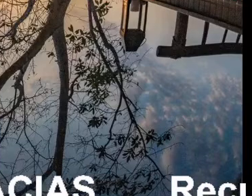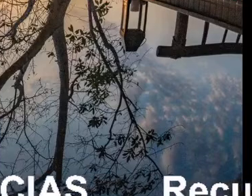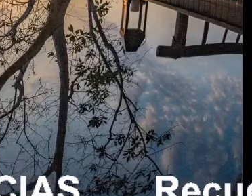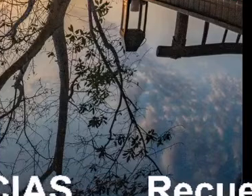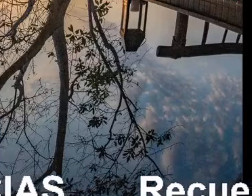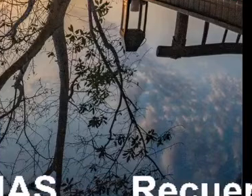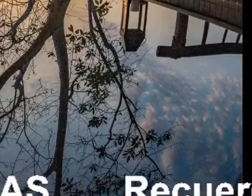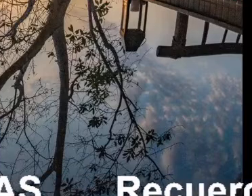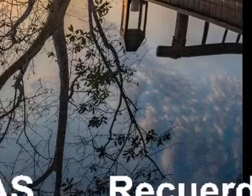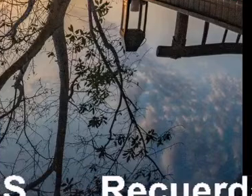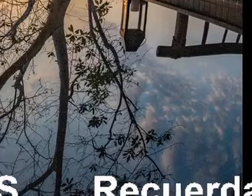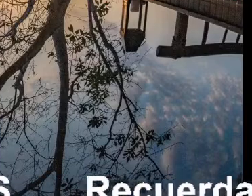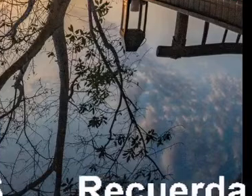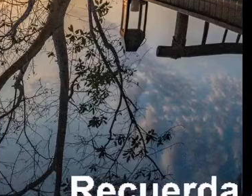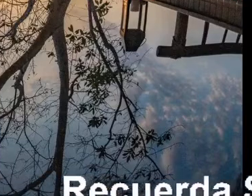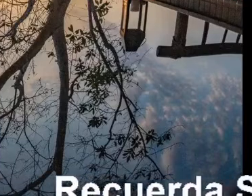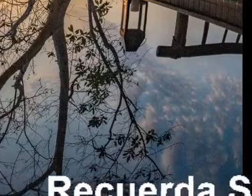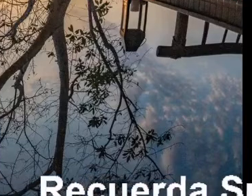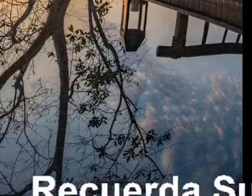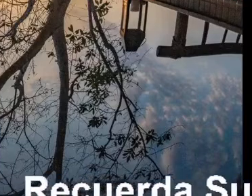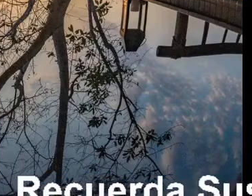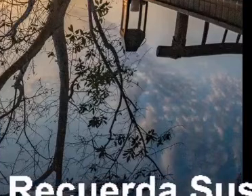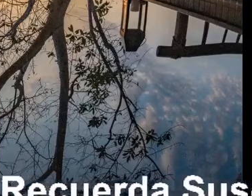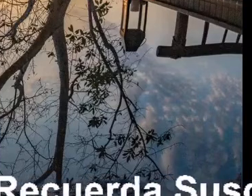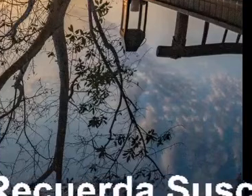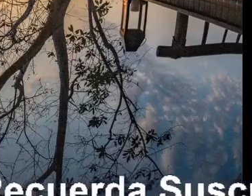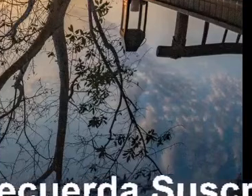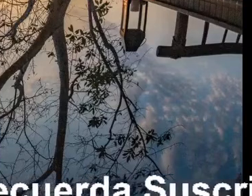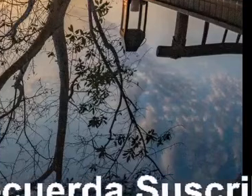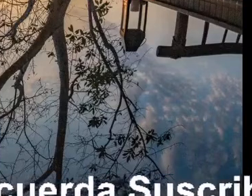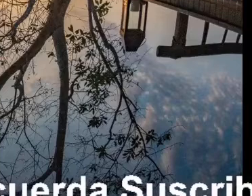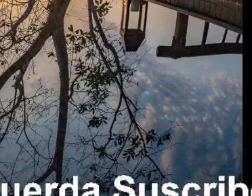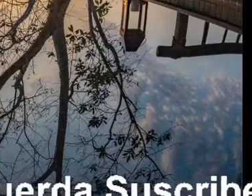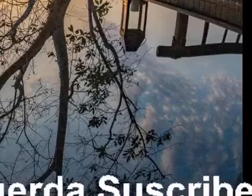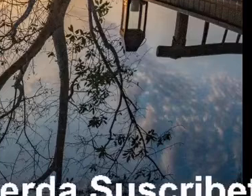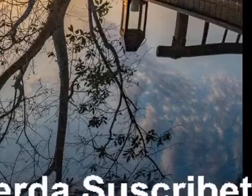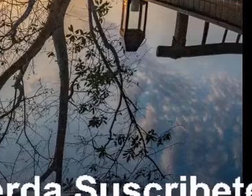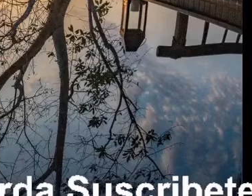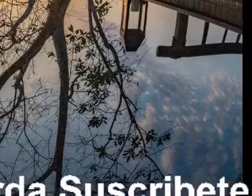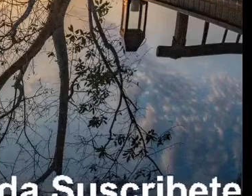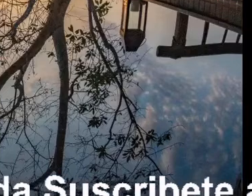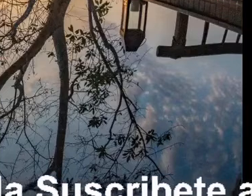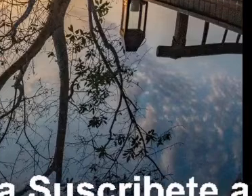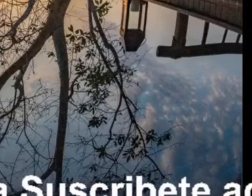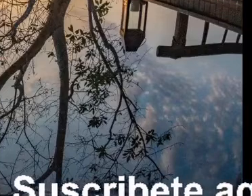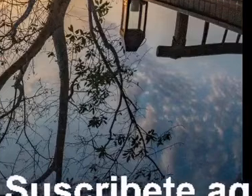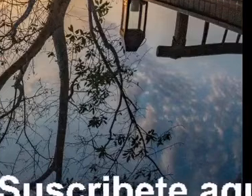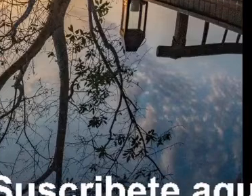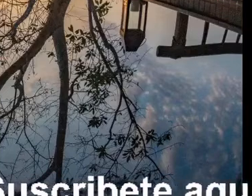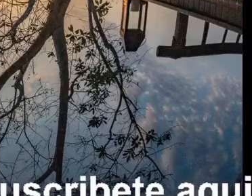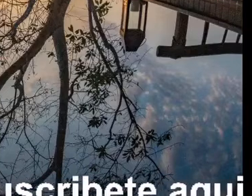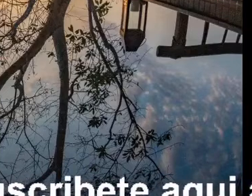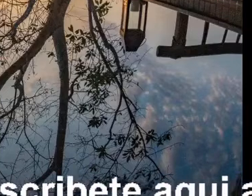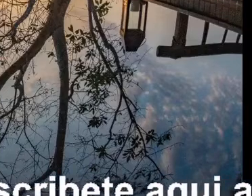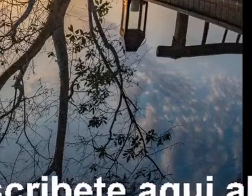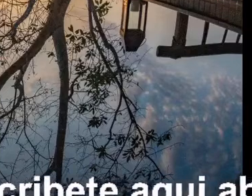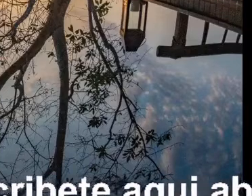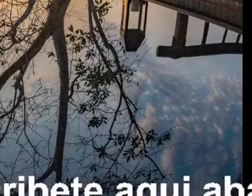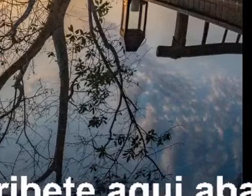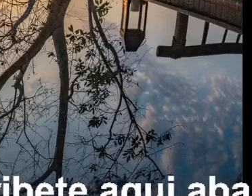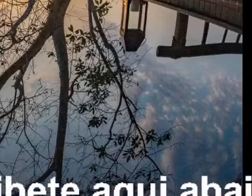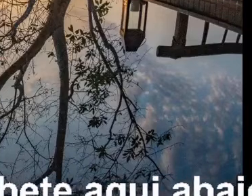jb canal 32 transmitiendo desde california eeuu de américa